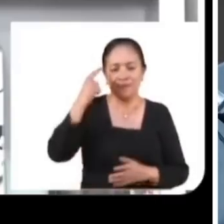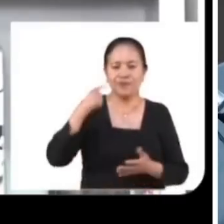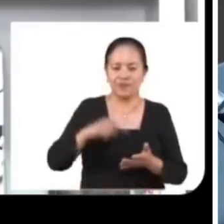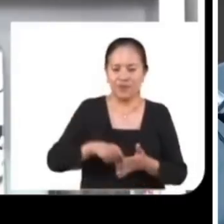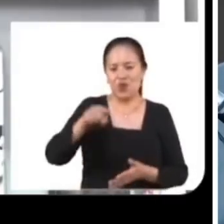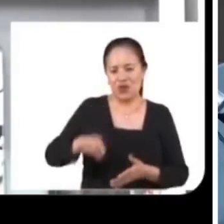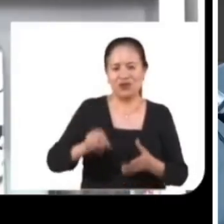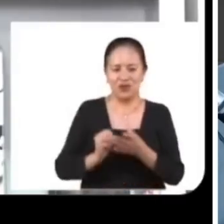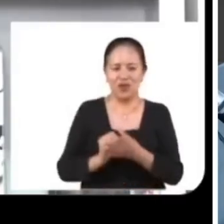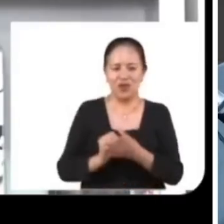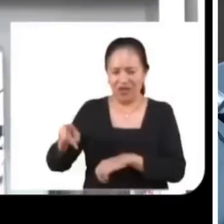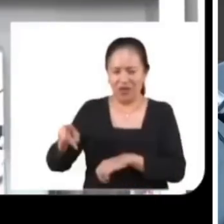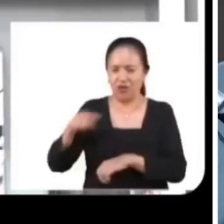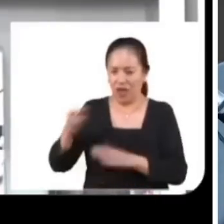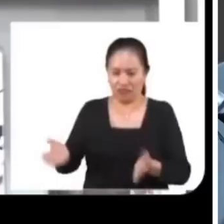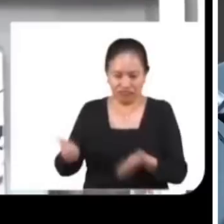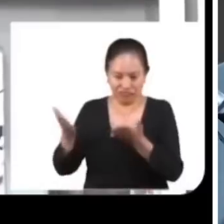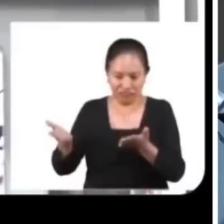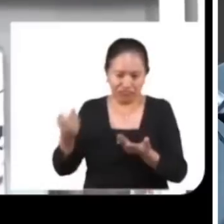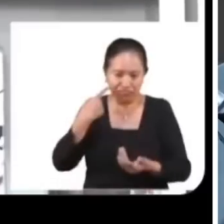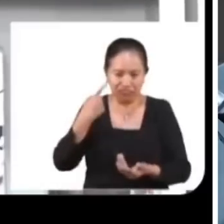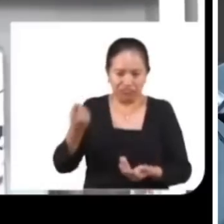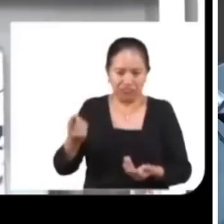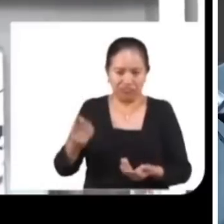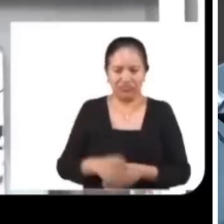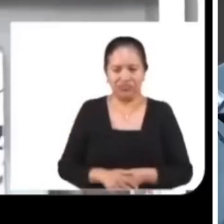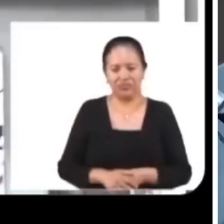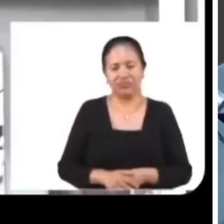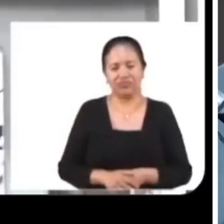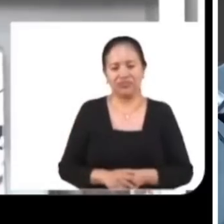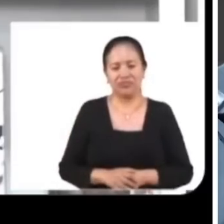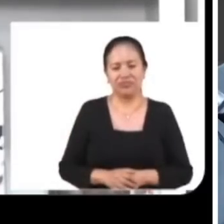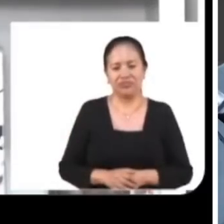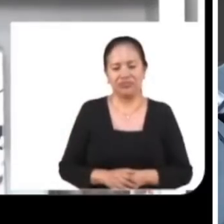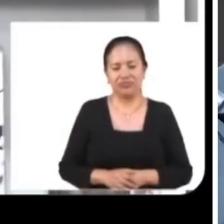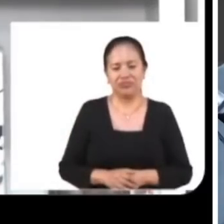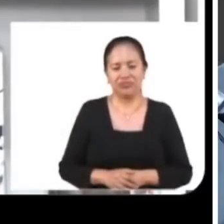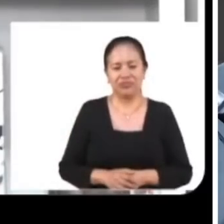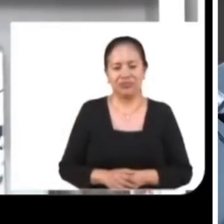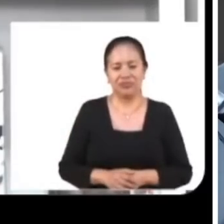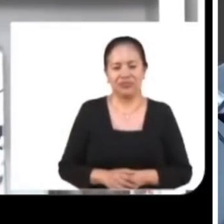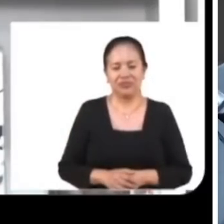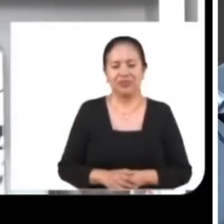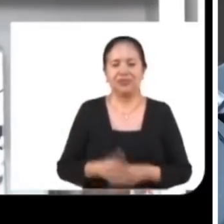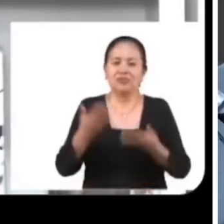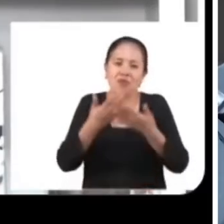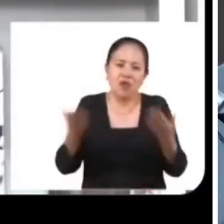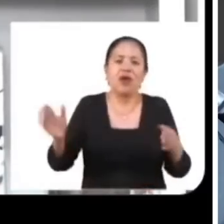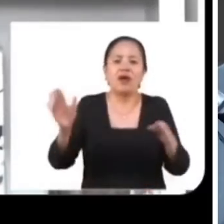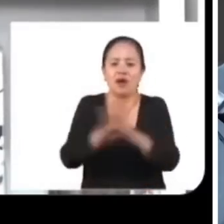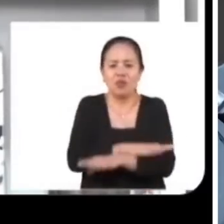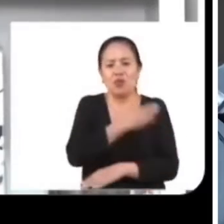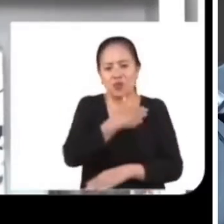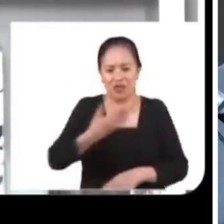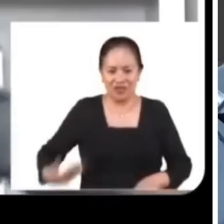inconsolable dicen que el presidente compró pura chatarra que no sirve que los que hicieron un